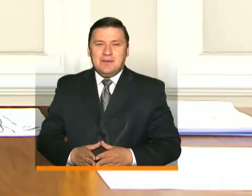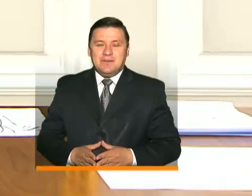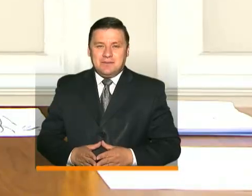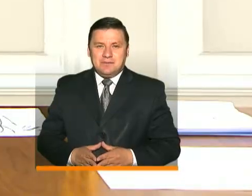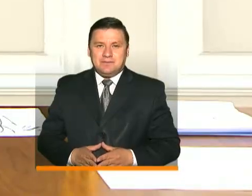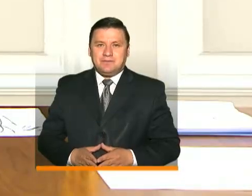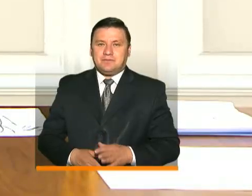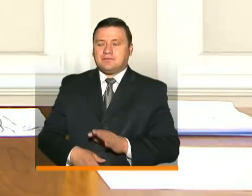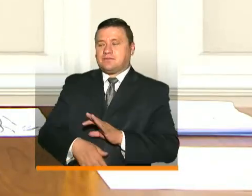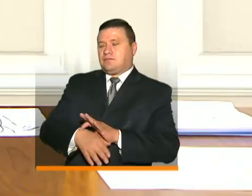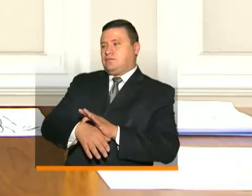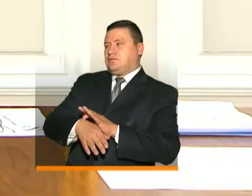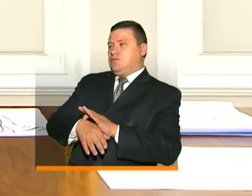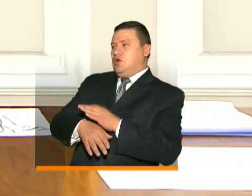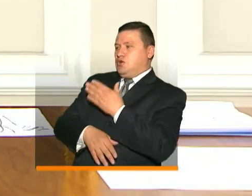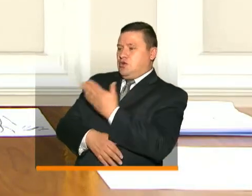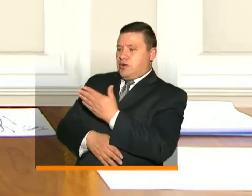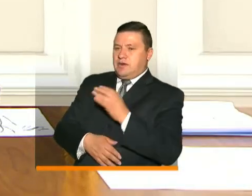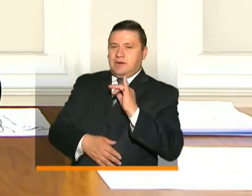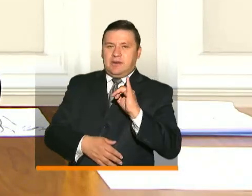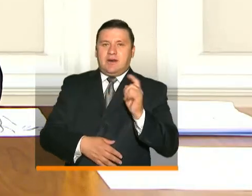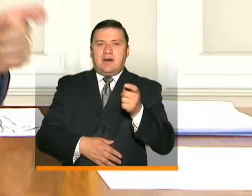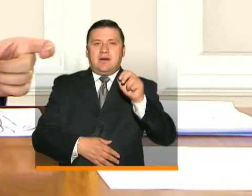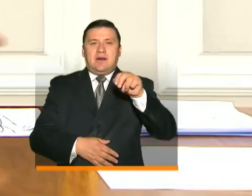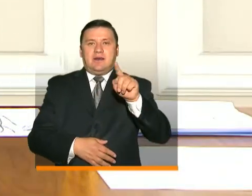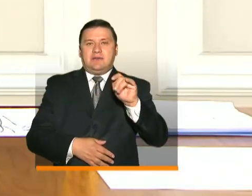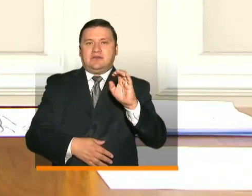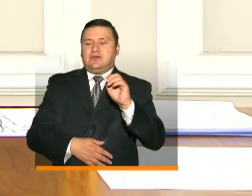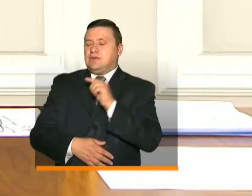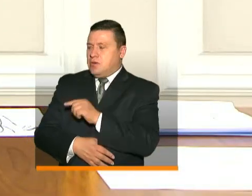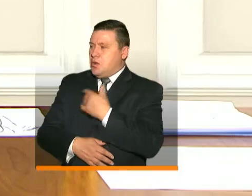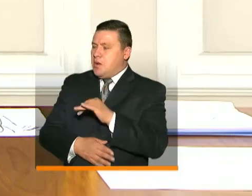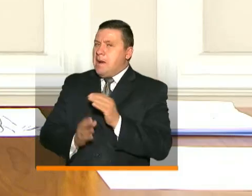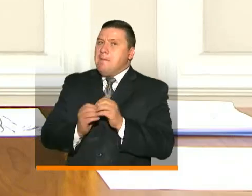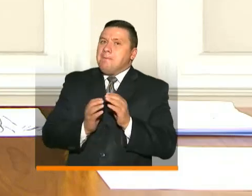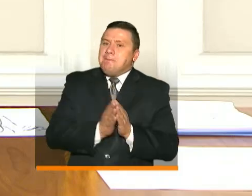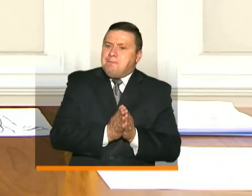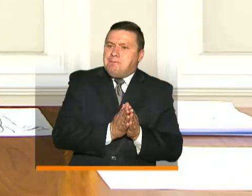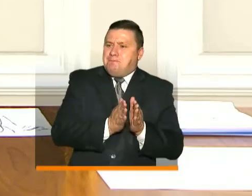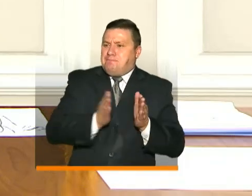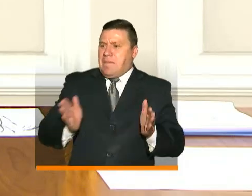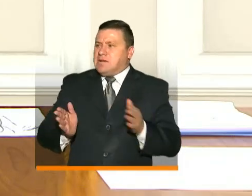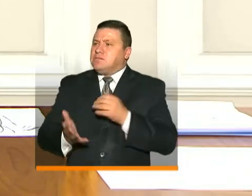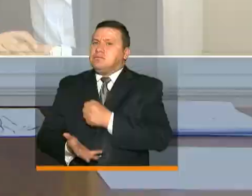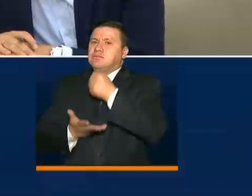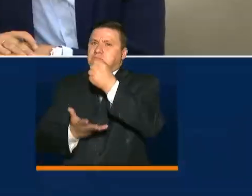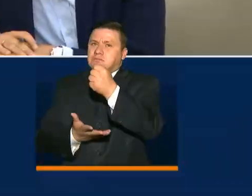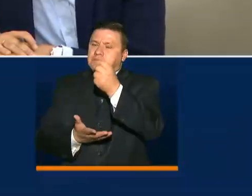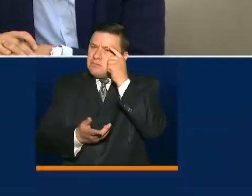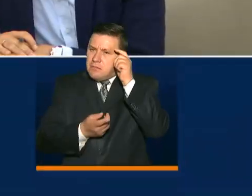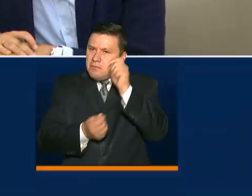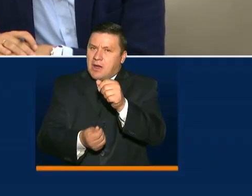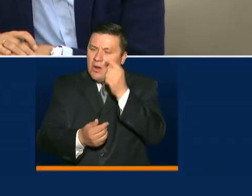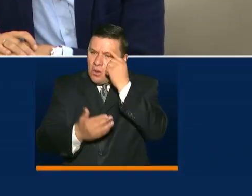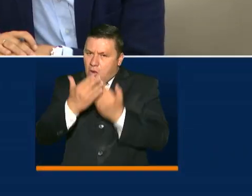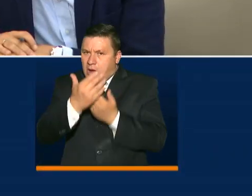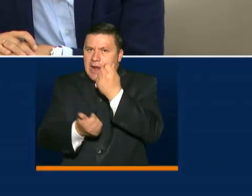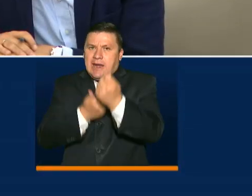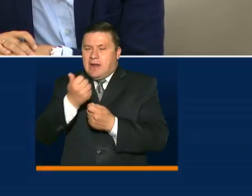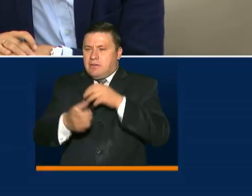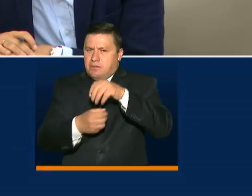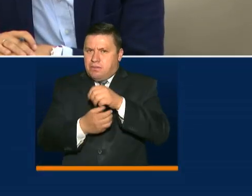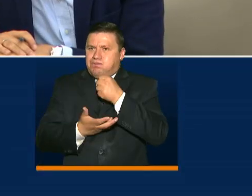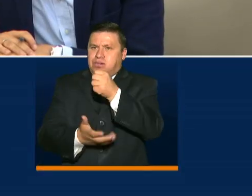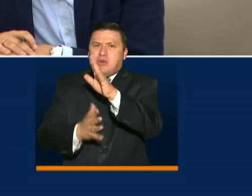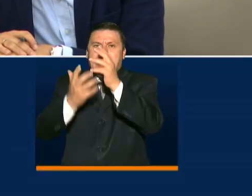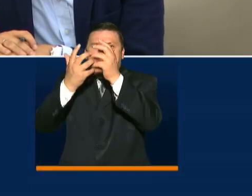Doctor Ignacio, y algo también que es importante es la ampliación de la línea de crédito de Colombia Emprende e Innova para